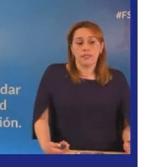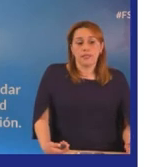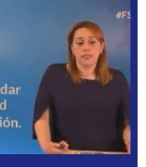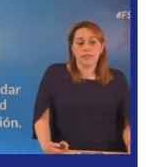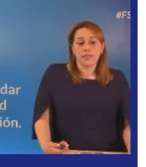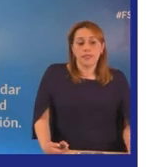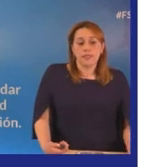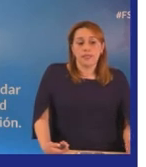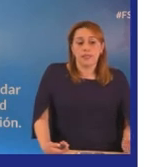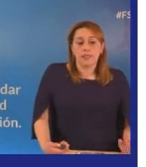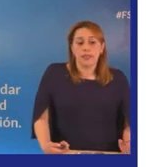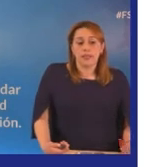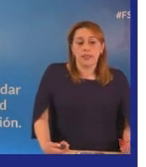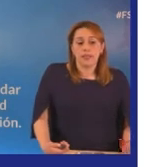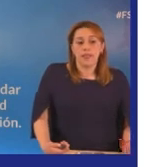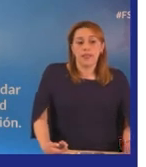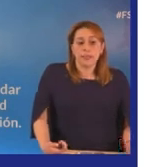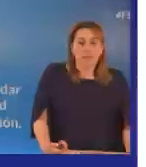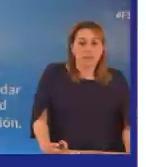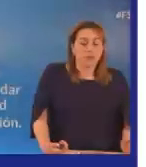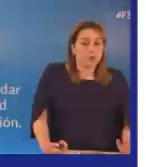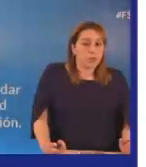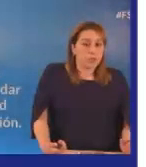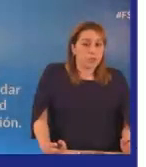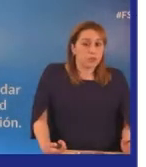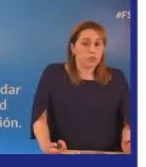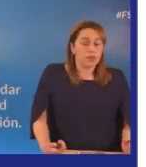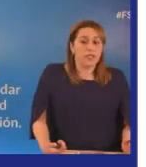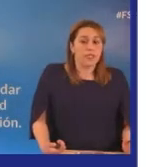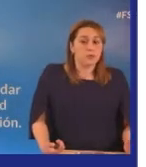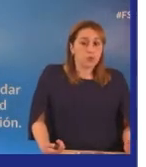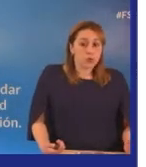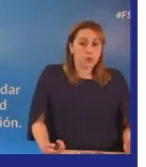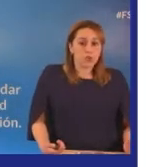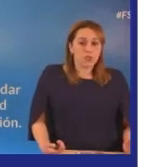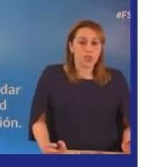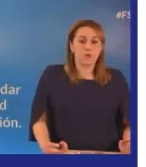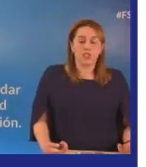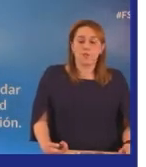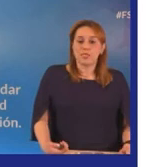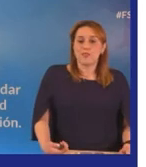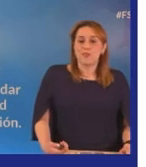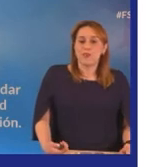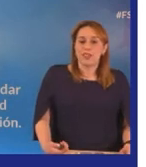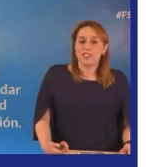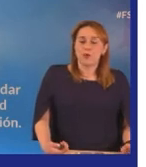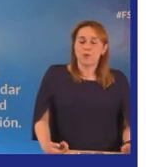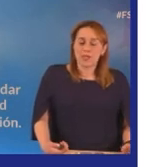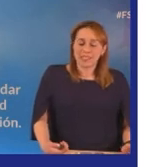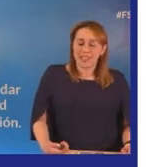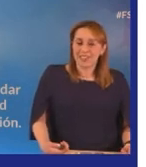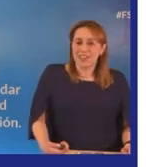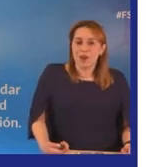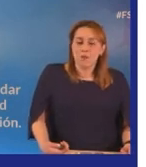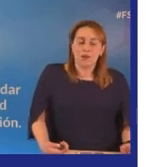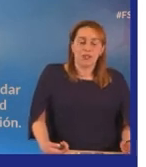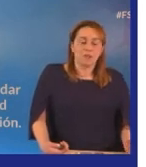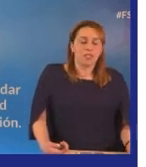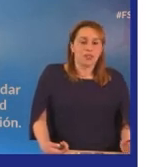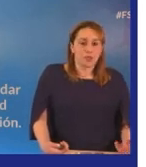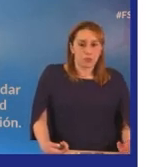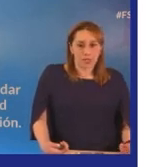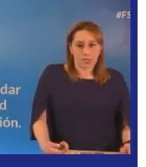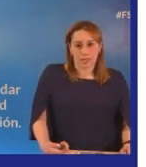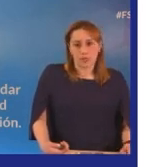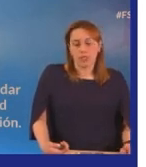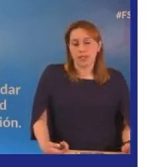se hacen técnicas para facilitar los movimientos de los diferentes músculos, que muchas veces uno ve que es como un masaje, pero